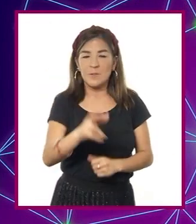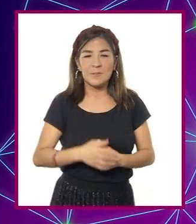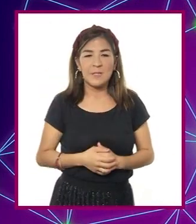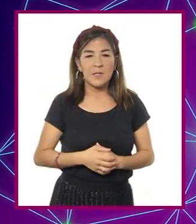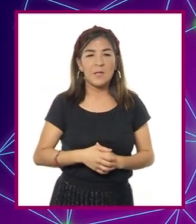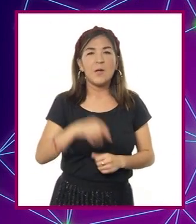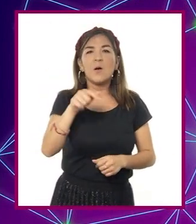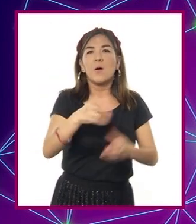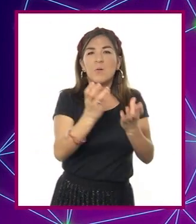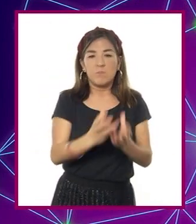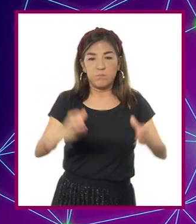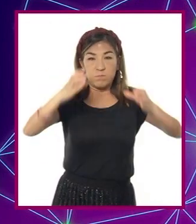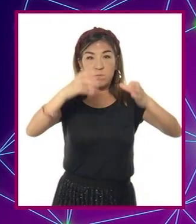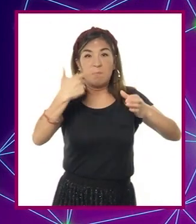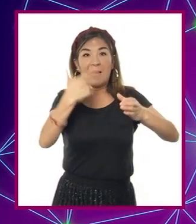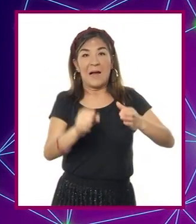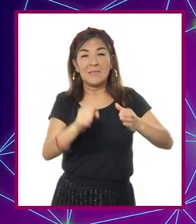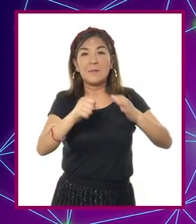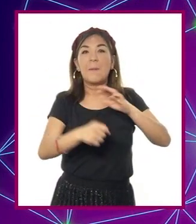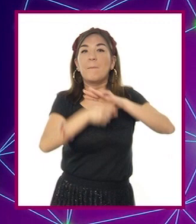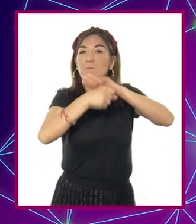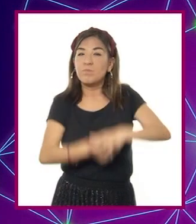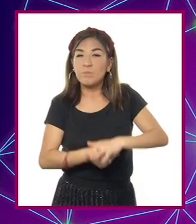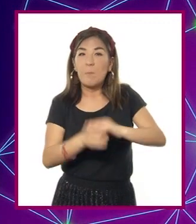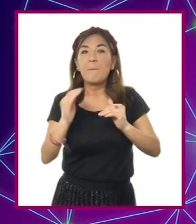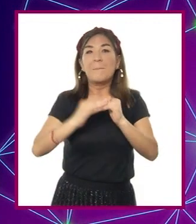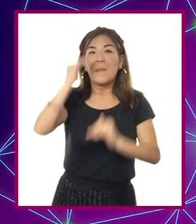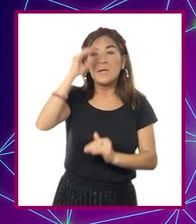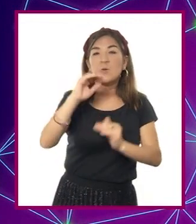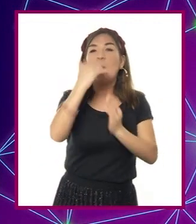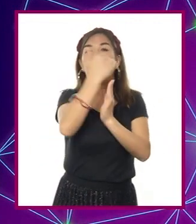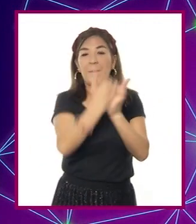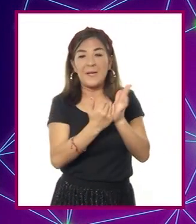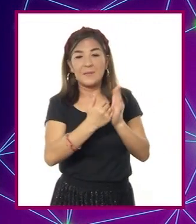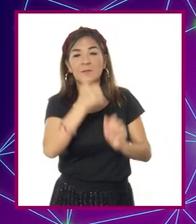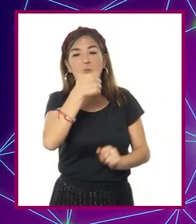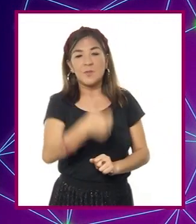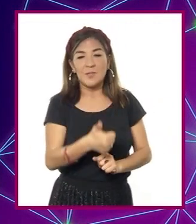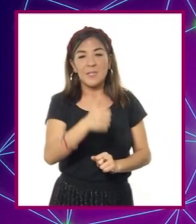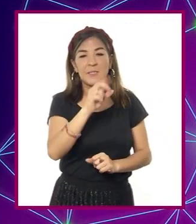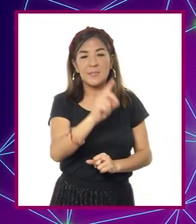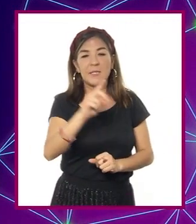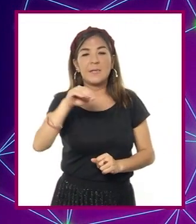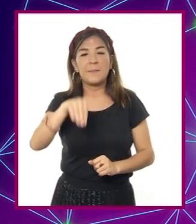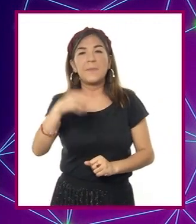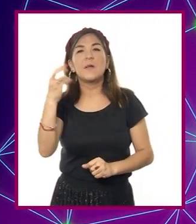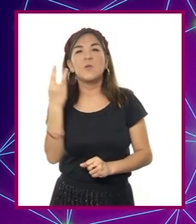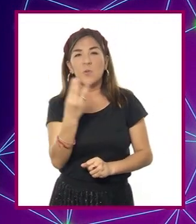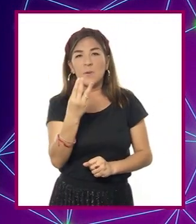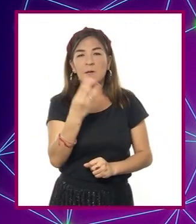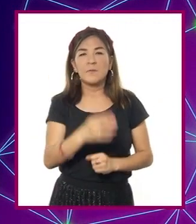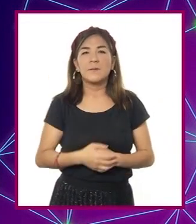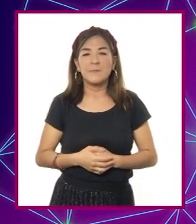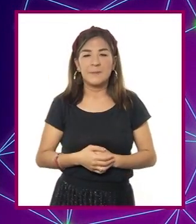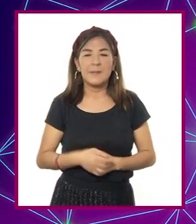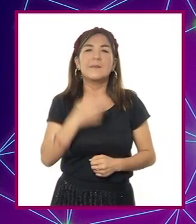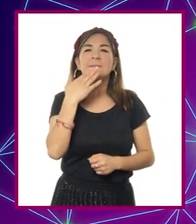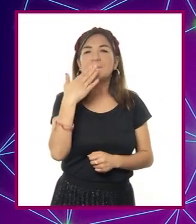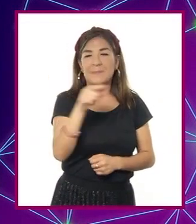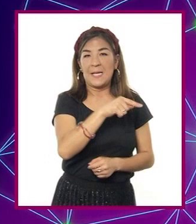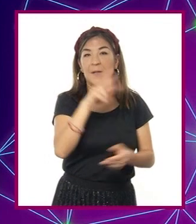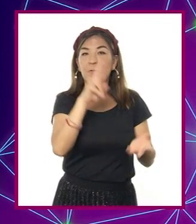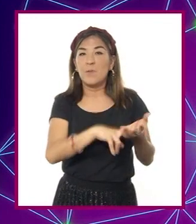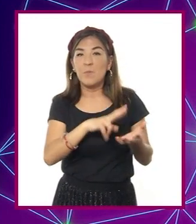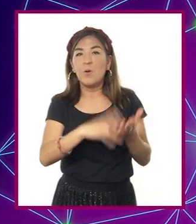de gas será mayor o menor que 6 decímetros cúbicos? Muy bien, el volumen de